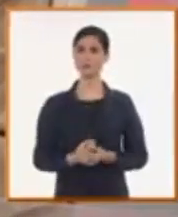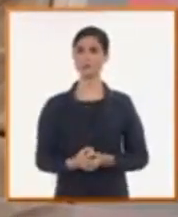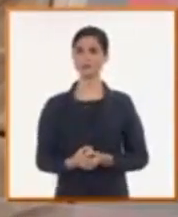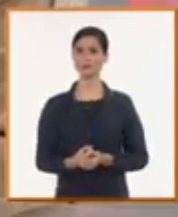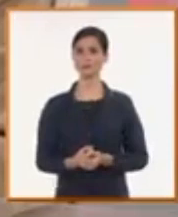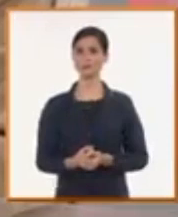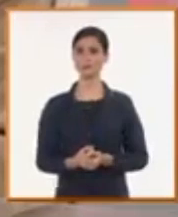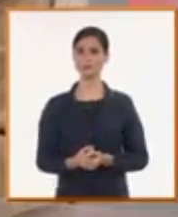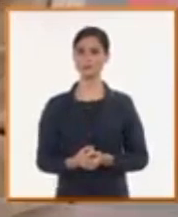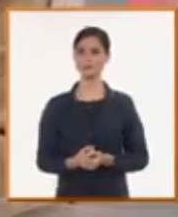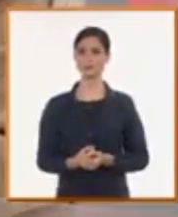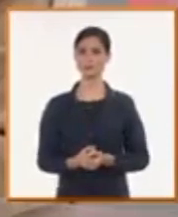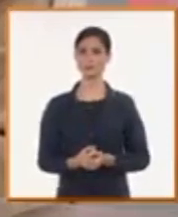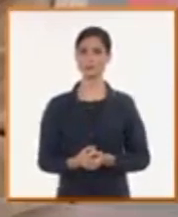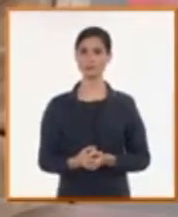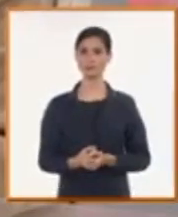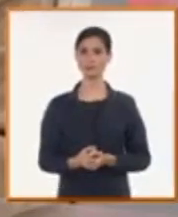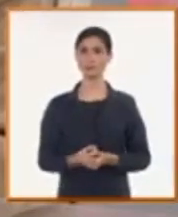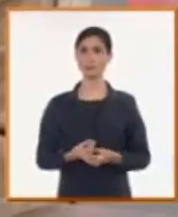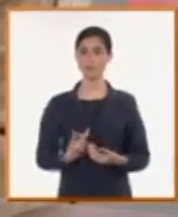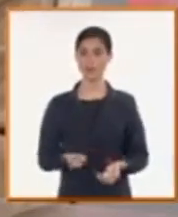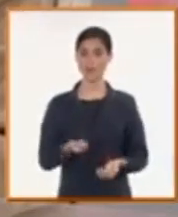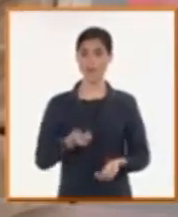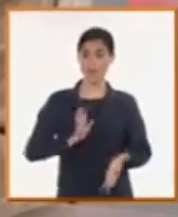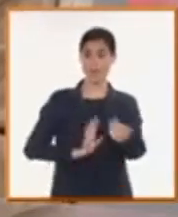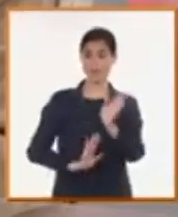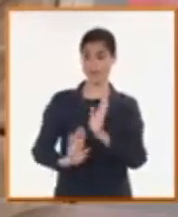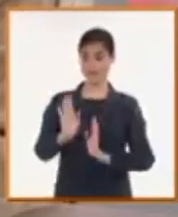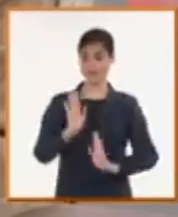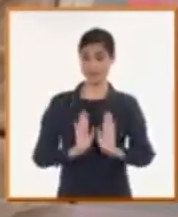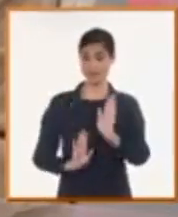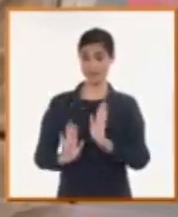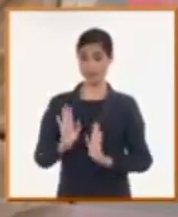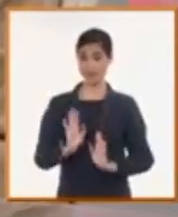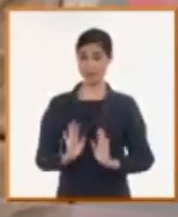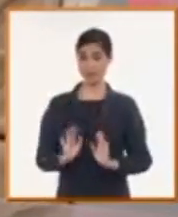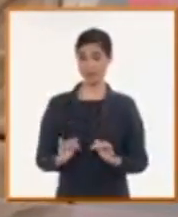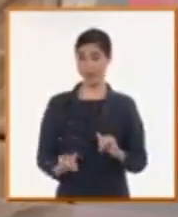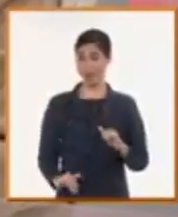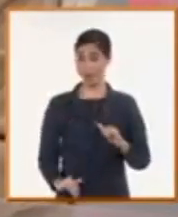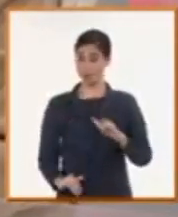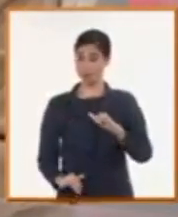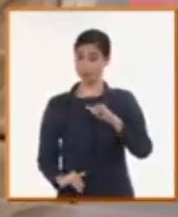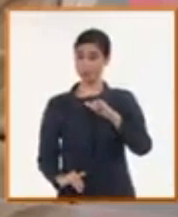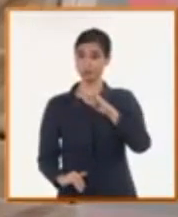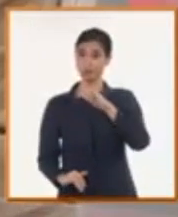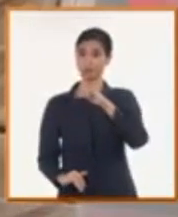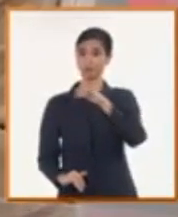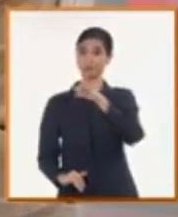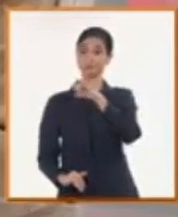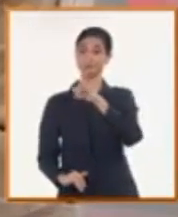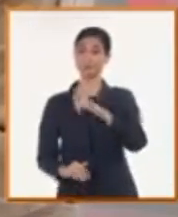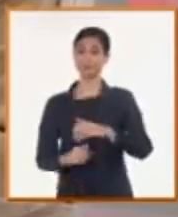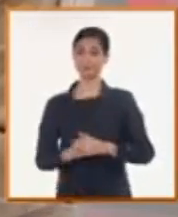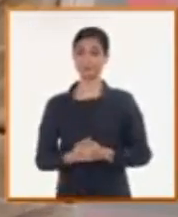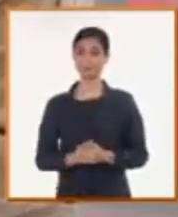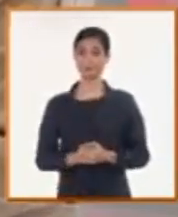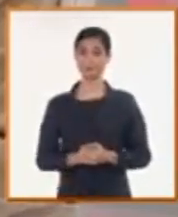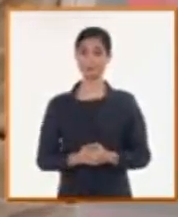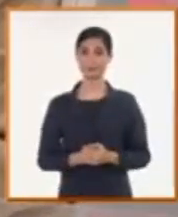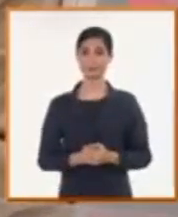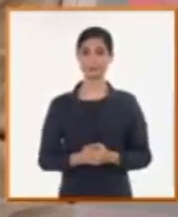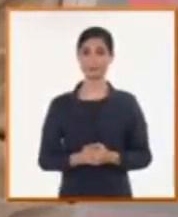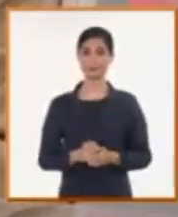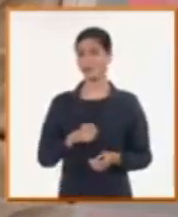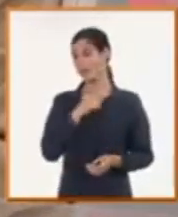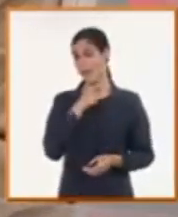de fuerzas y medios de defensa antiaérea que le hizo la vida imposible a la aviación sudafricana. Después de algunos golpes que se